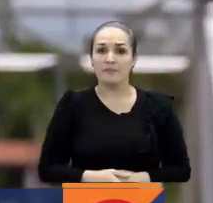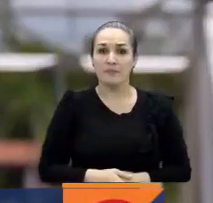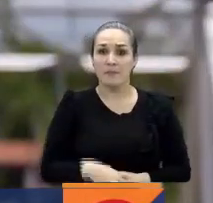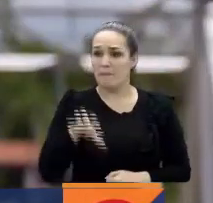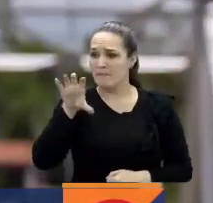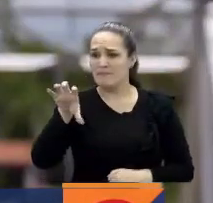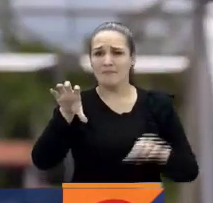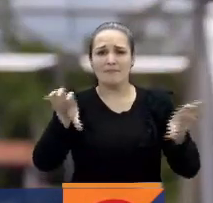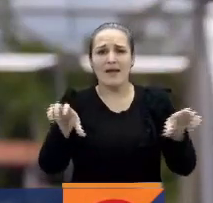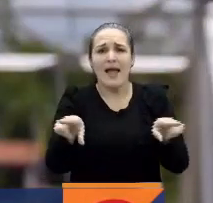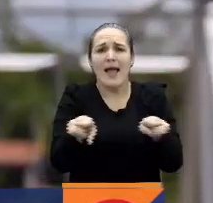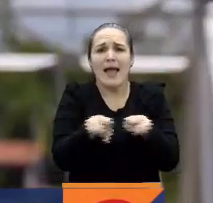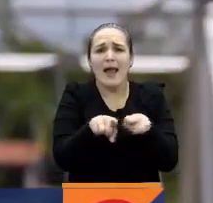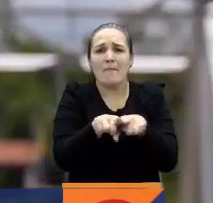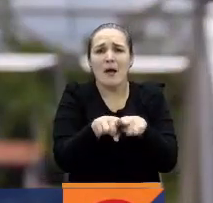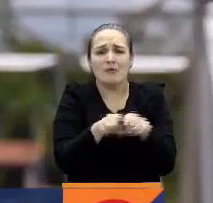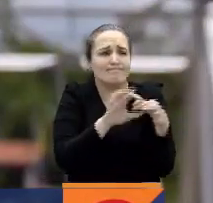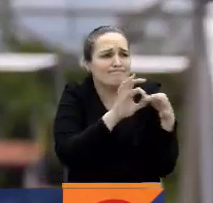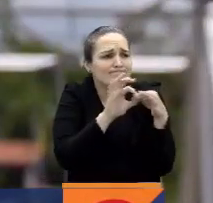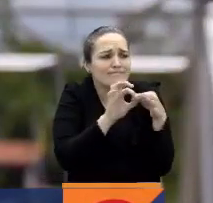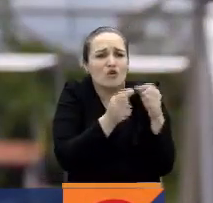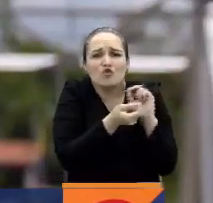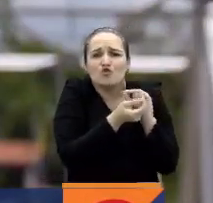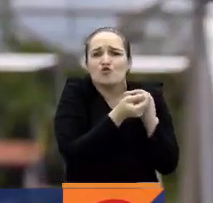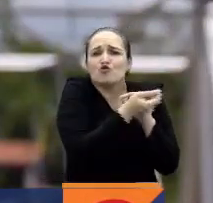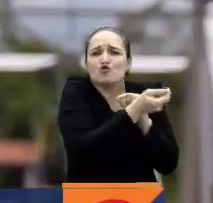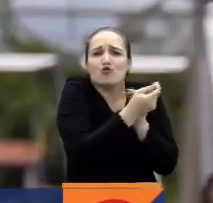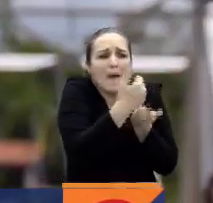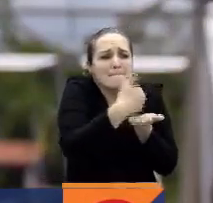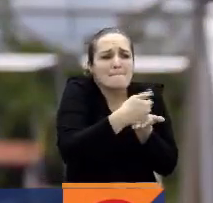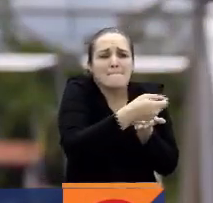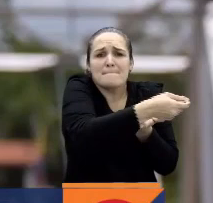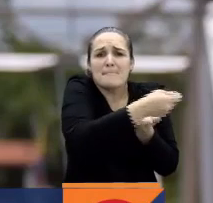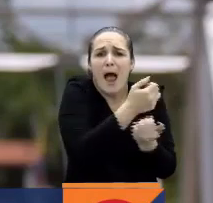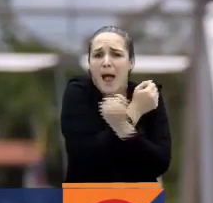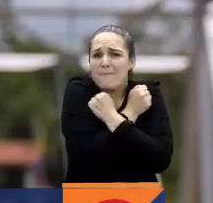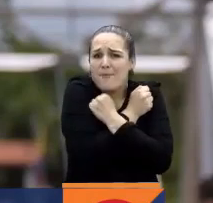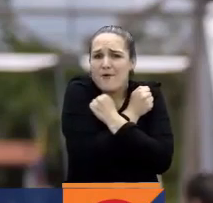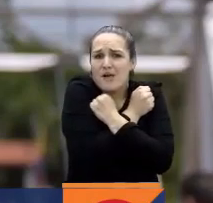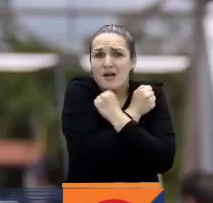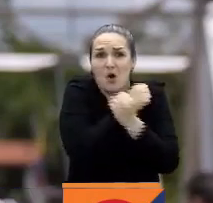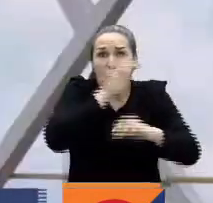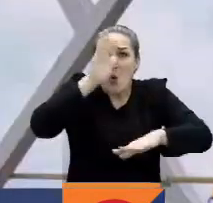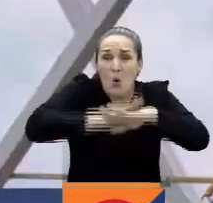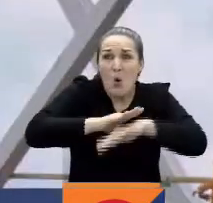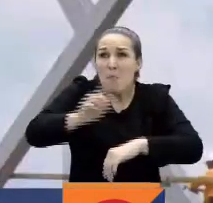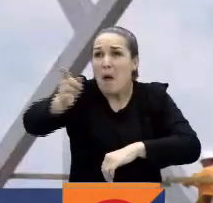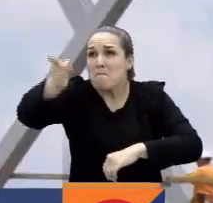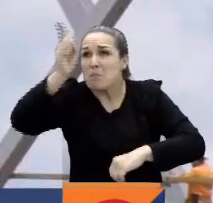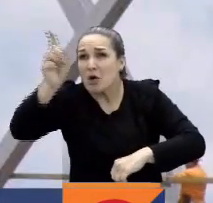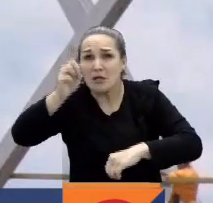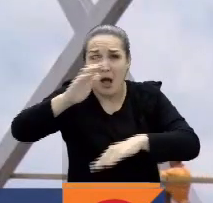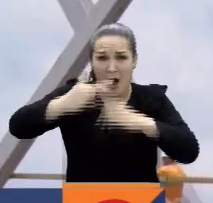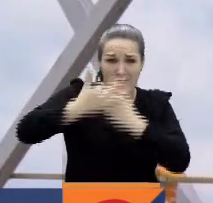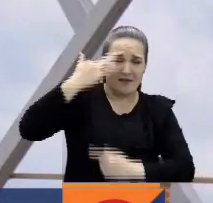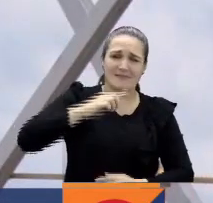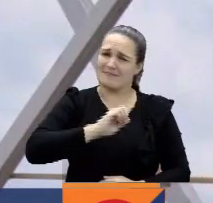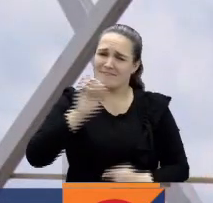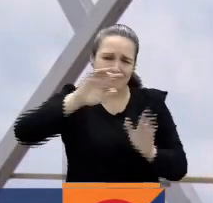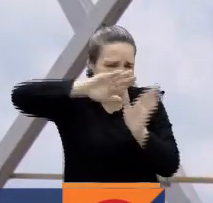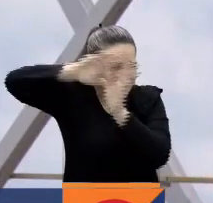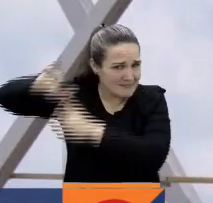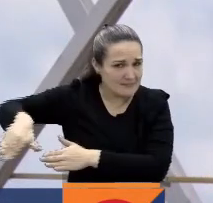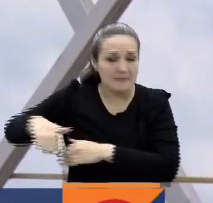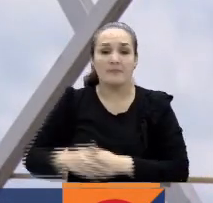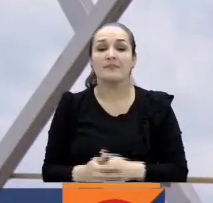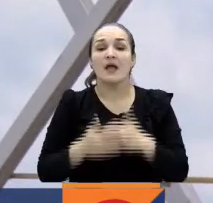hermanas, muy pegadas, que nos amamos realmente, no somos culpables de un problema político. Entre tanto, la gobernadora encargada de